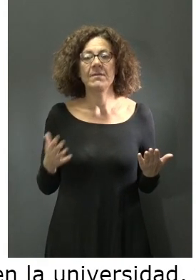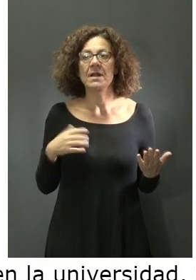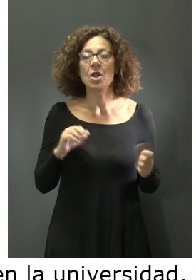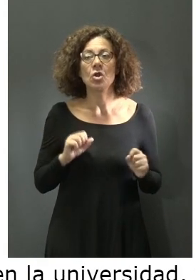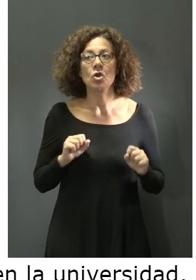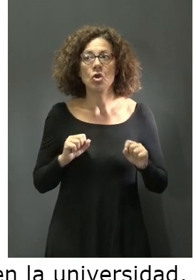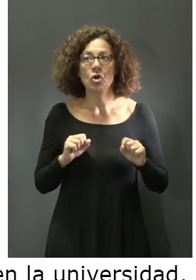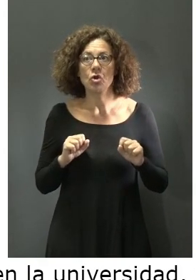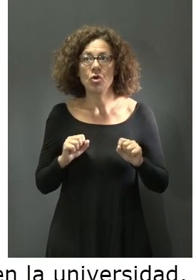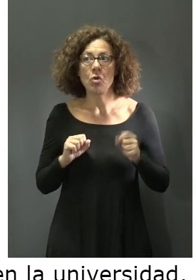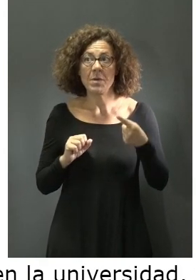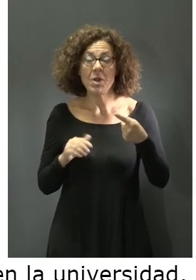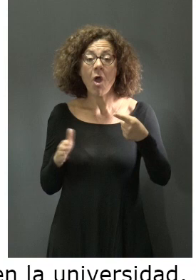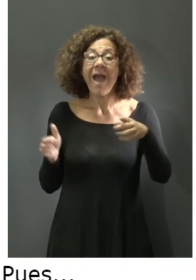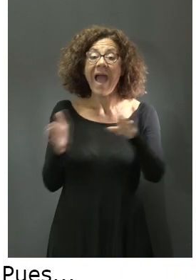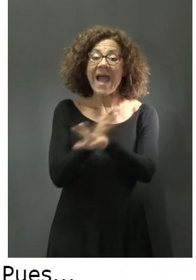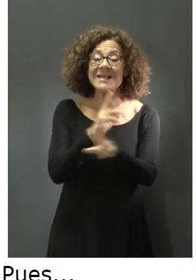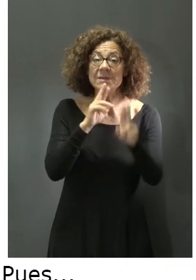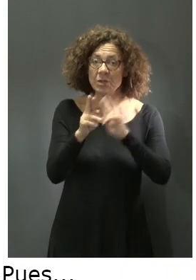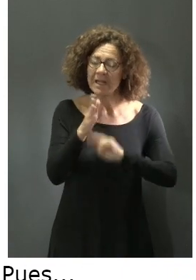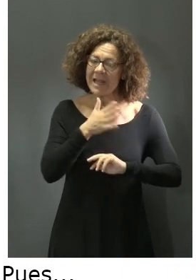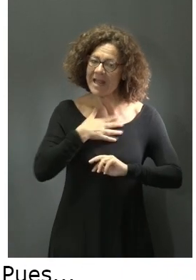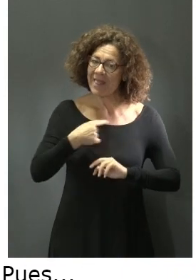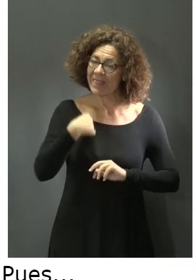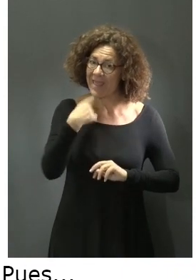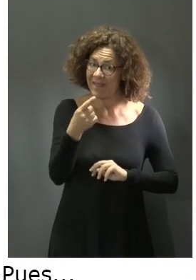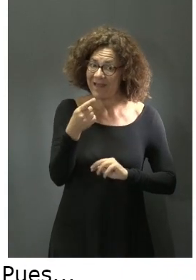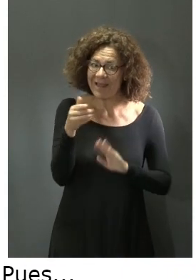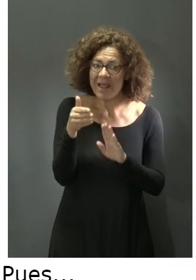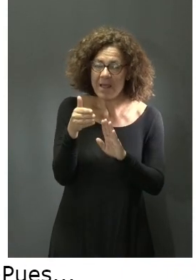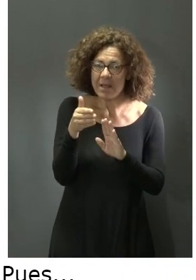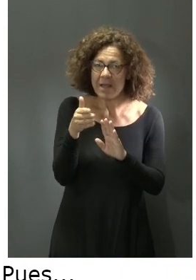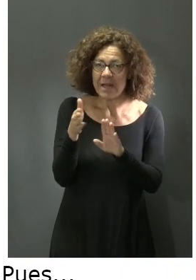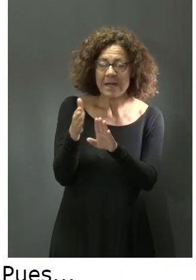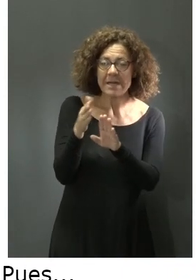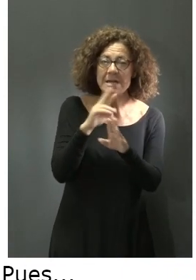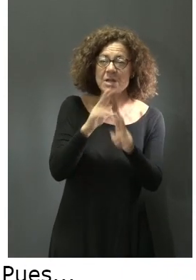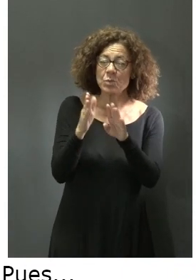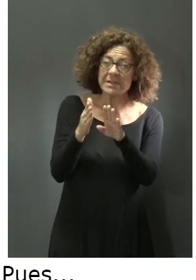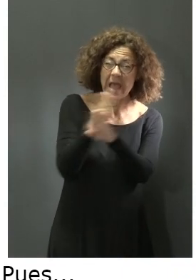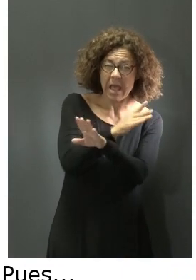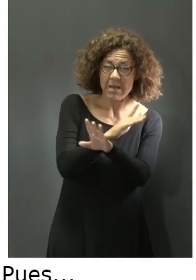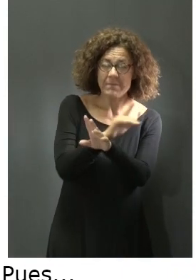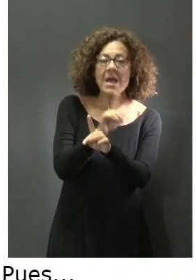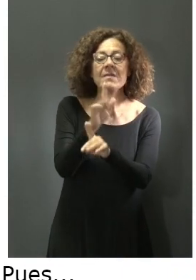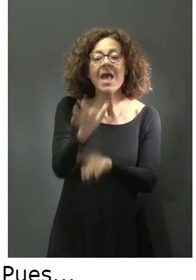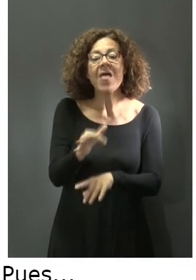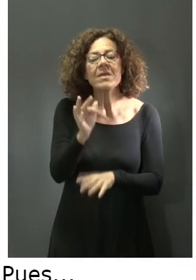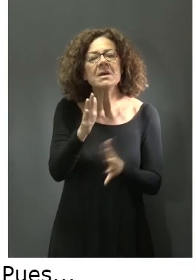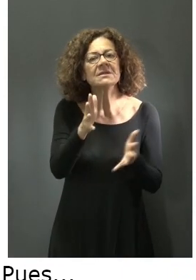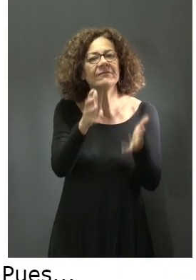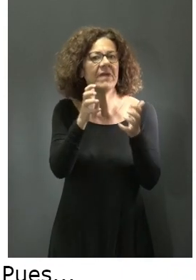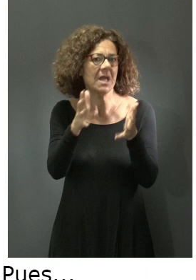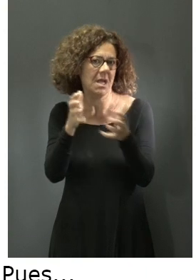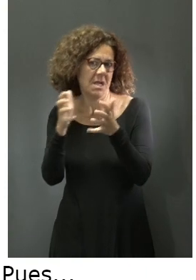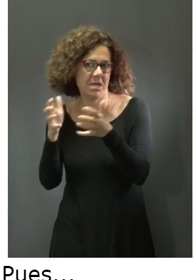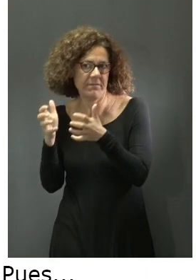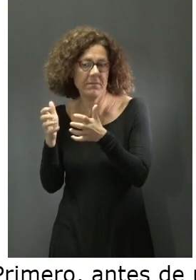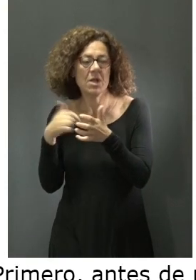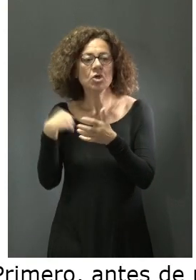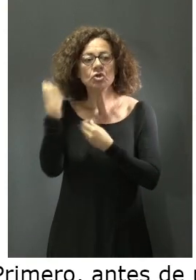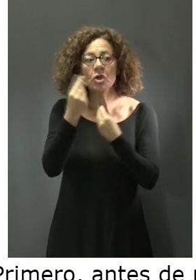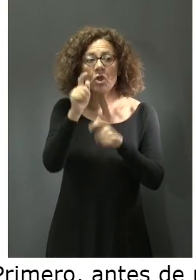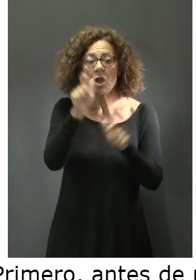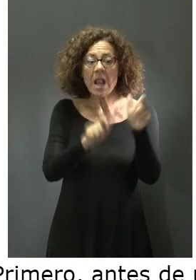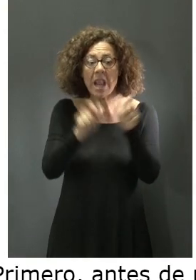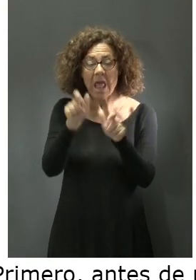otro antes sitio. de responderte esto, quería responderte sobre el anterior. Sí. Aparte de los beneficios, o sea, creo que la